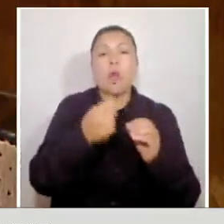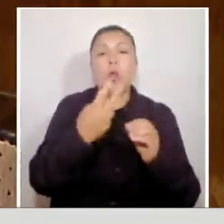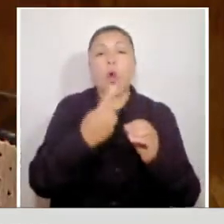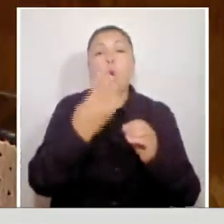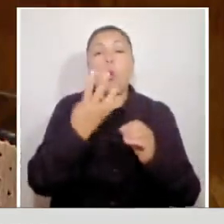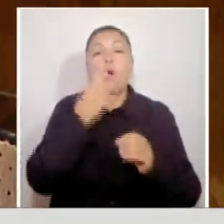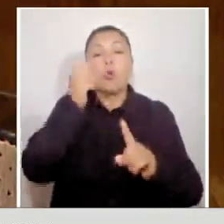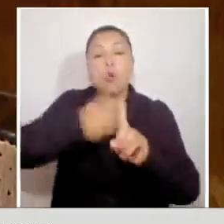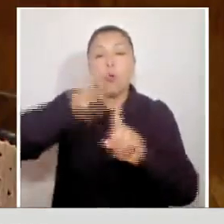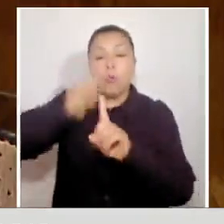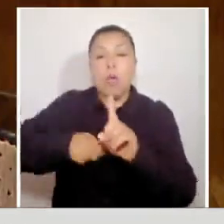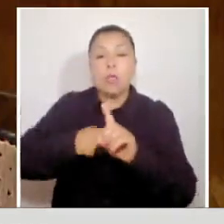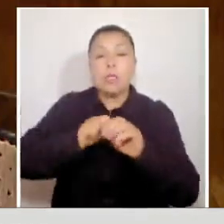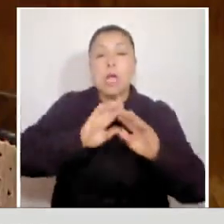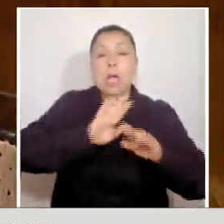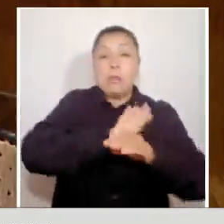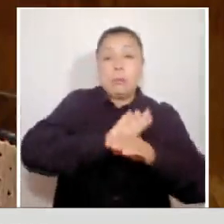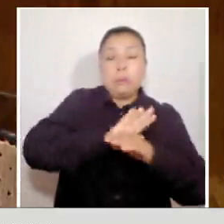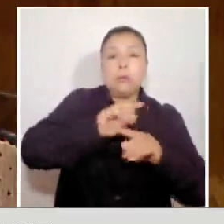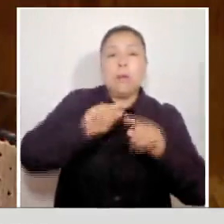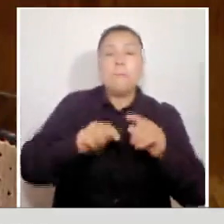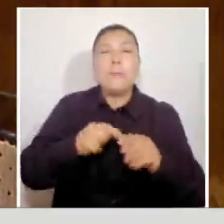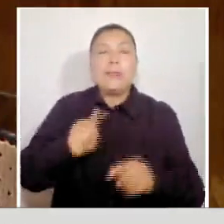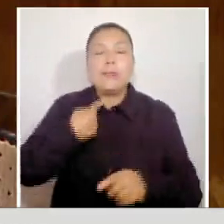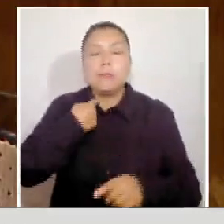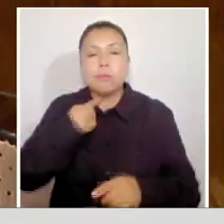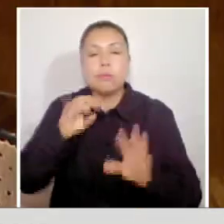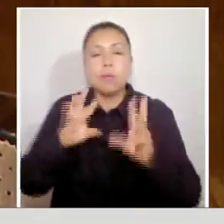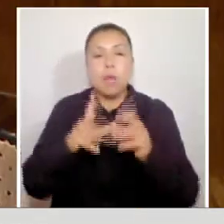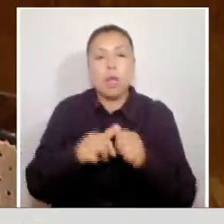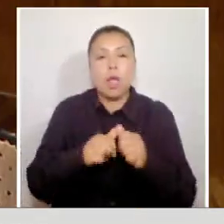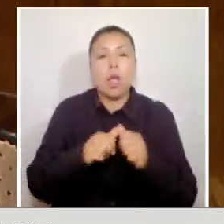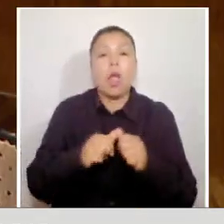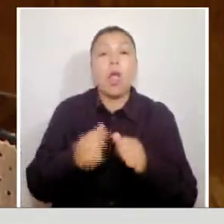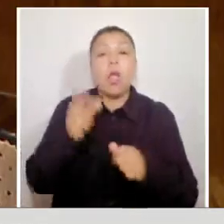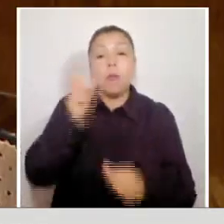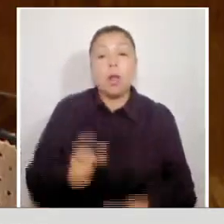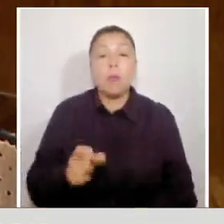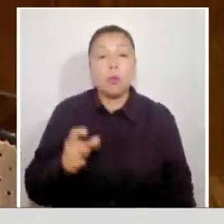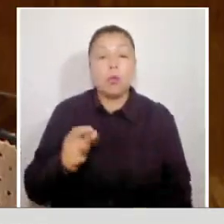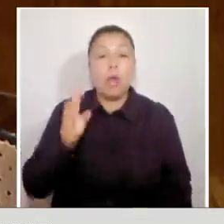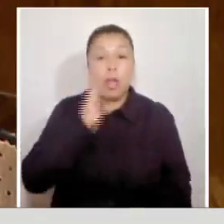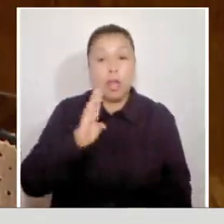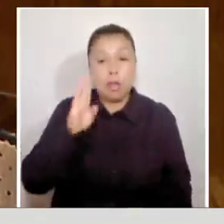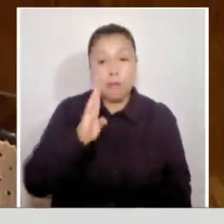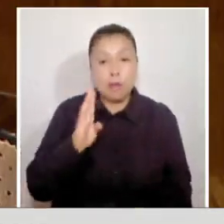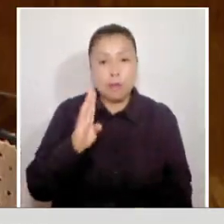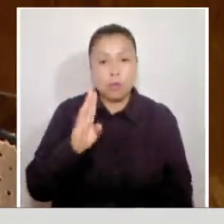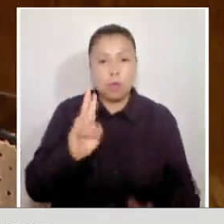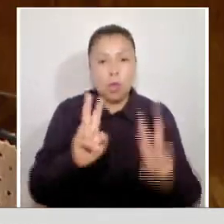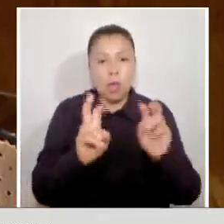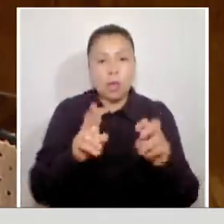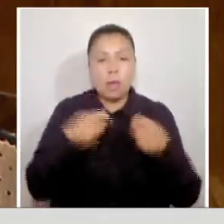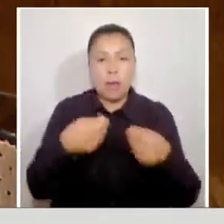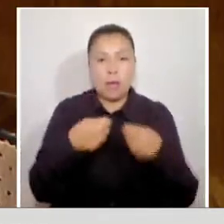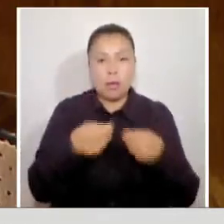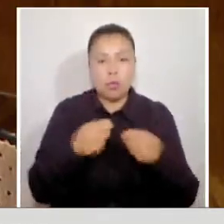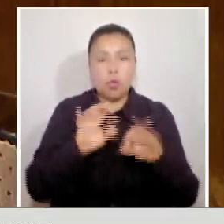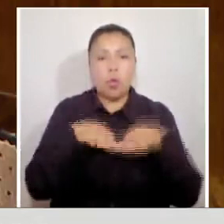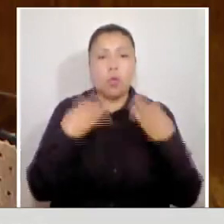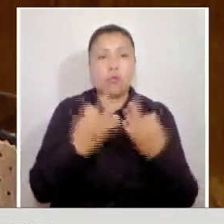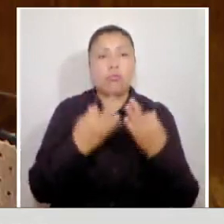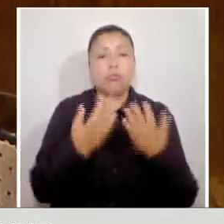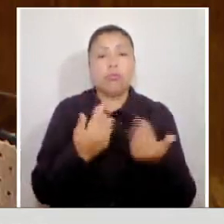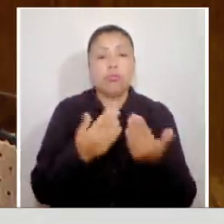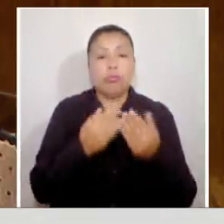merma económica o perjuicio para la familia y el eventual beneficiario en materia de gestión es absolutamente necesario adecuar